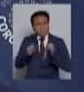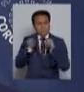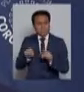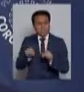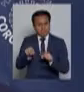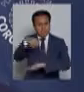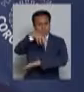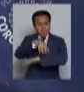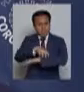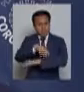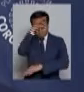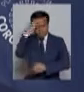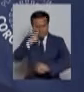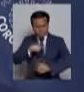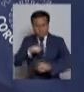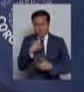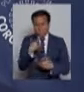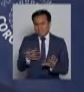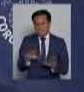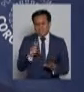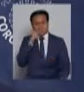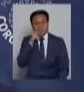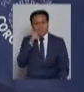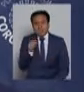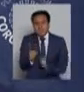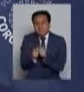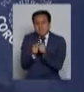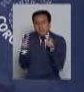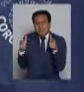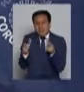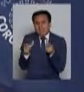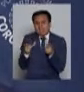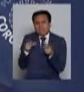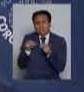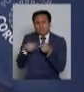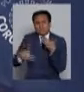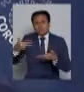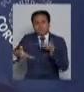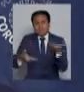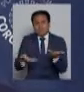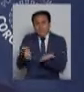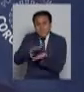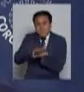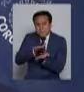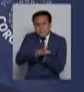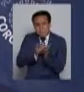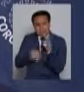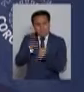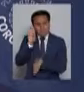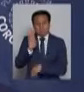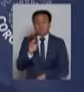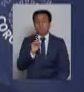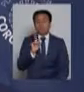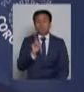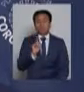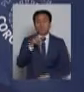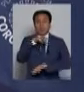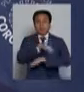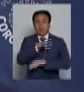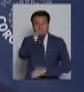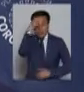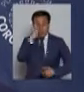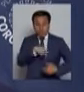esta región, siendo que ya viene a ser una de las que tiene más contagios y también más fallecidos. No, la región de la Araucanía